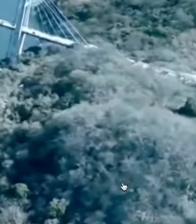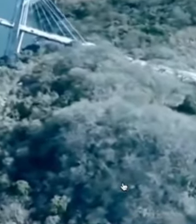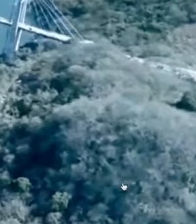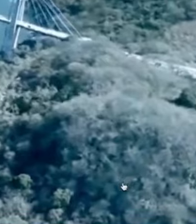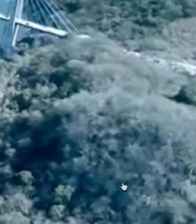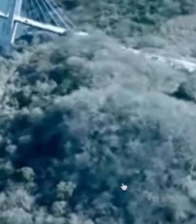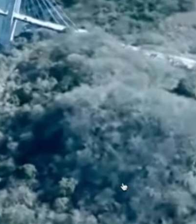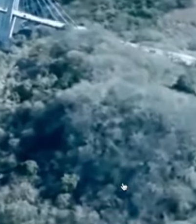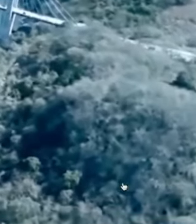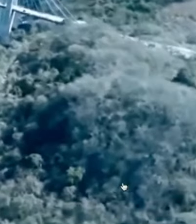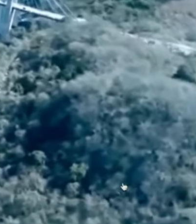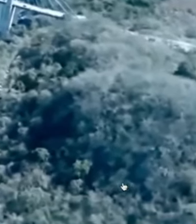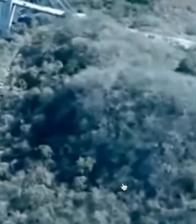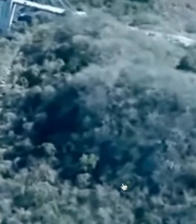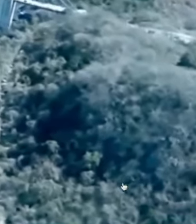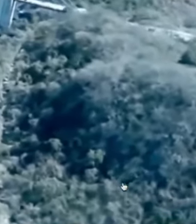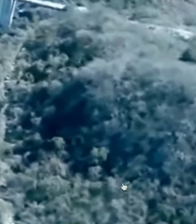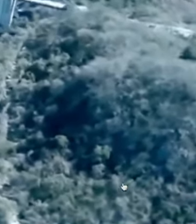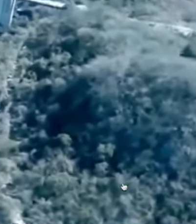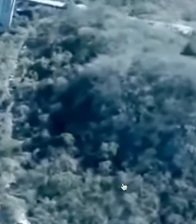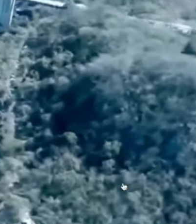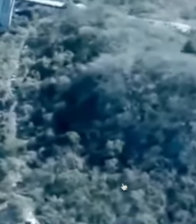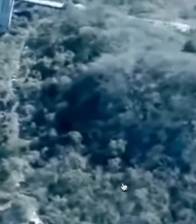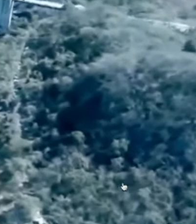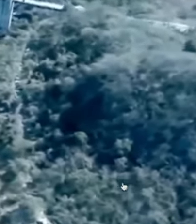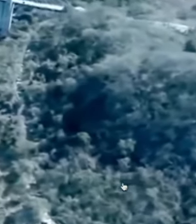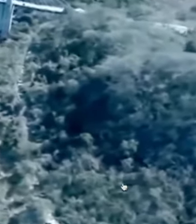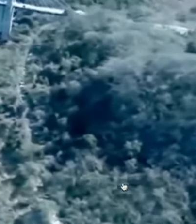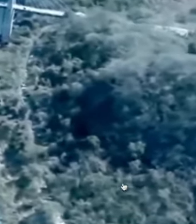puente, es el